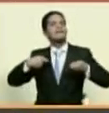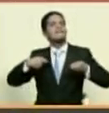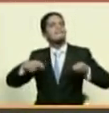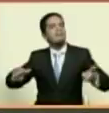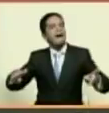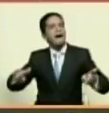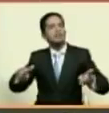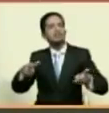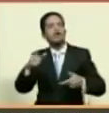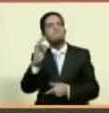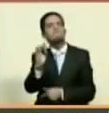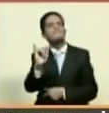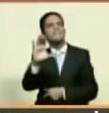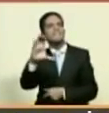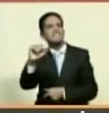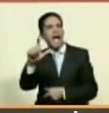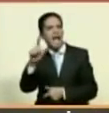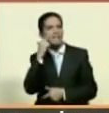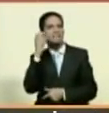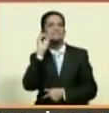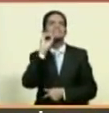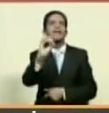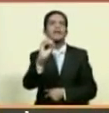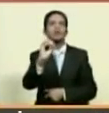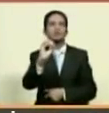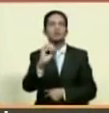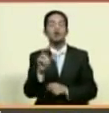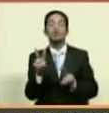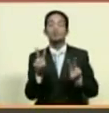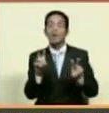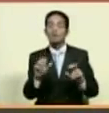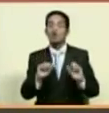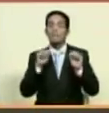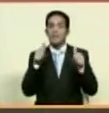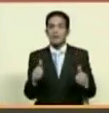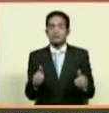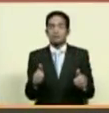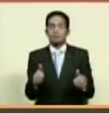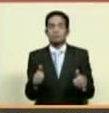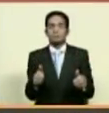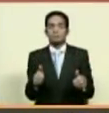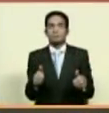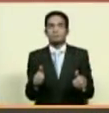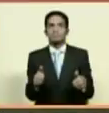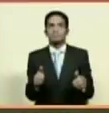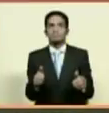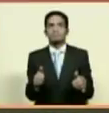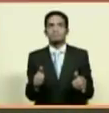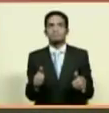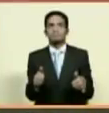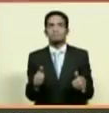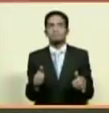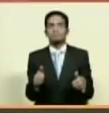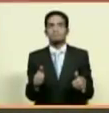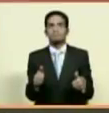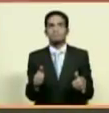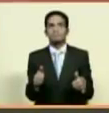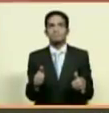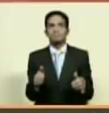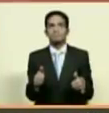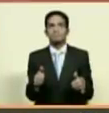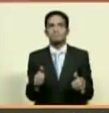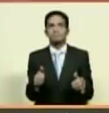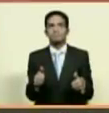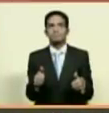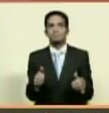cero. Y es el nuevo comienzo económico para adecentar